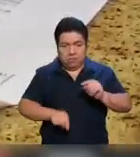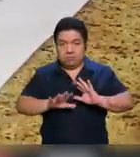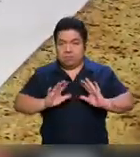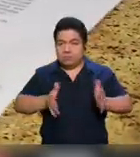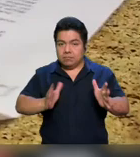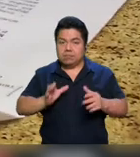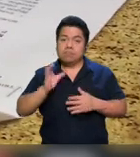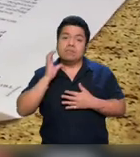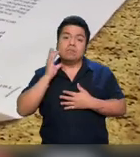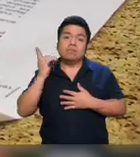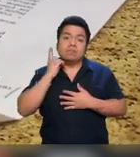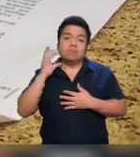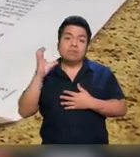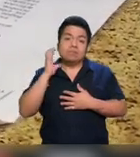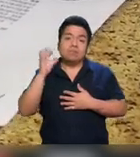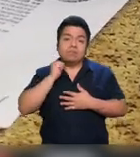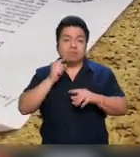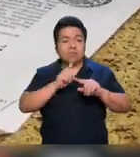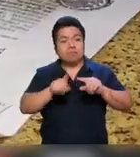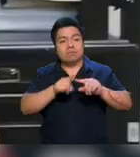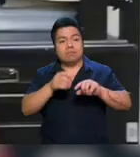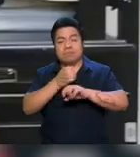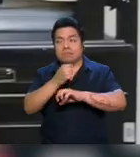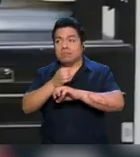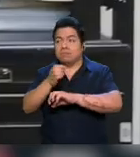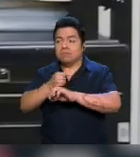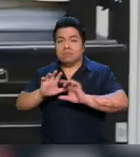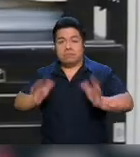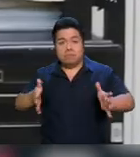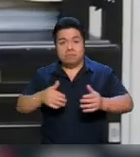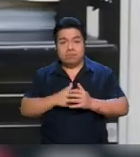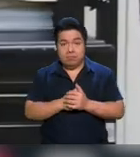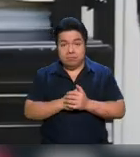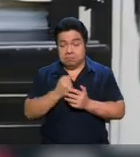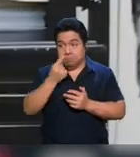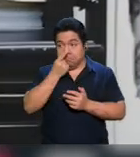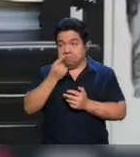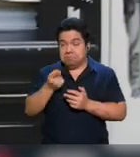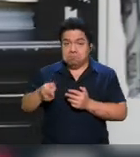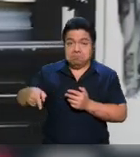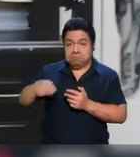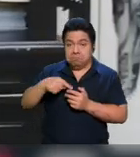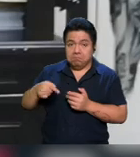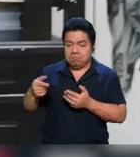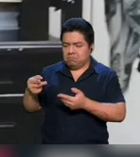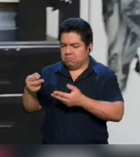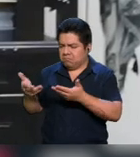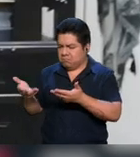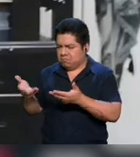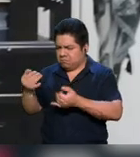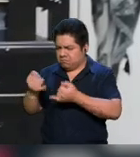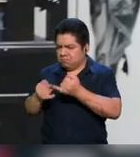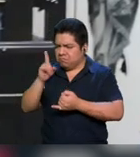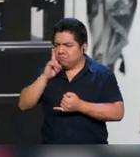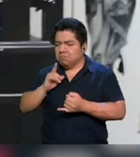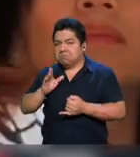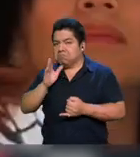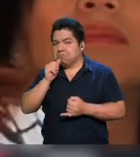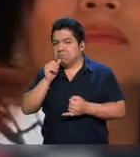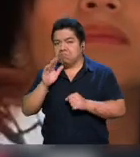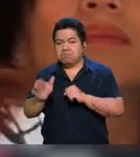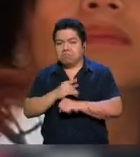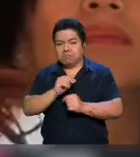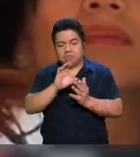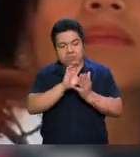en el Congreso de la Unión y en las legislaturas estatales. Además, reiteró que la solicitud de la juzgadora es improcedente, porque así lo dice